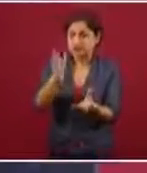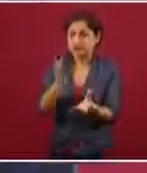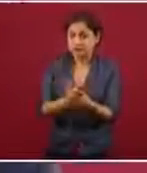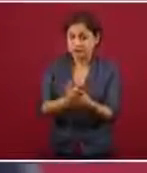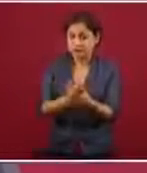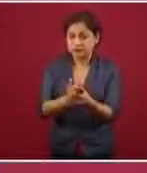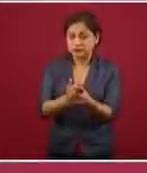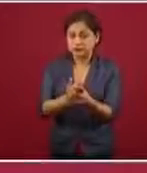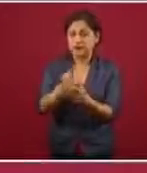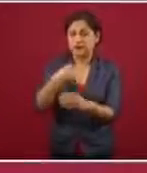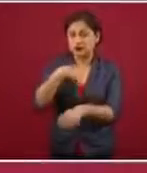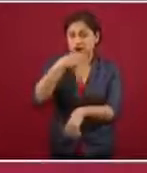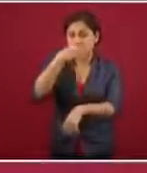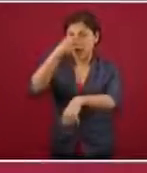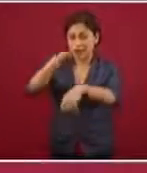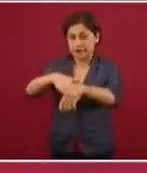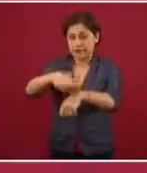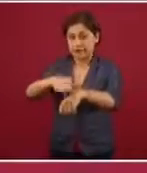archivar nada.